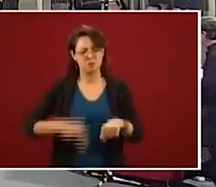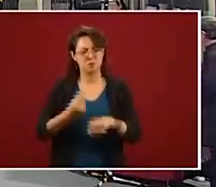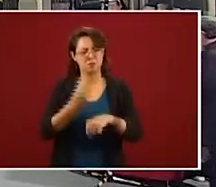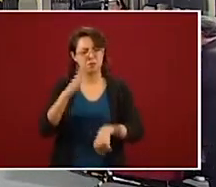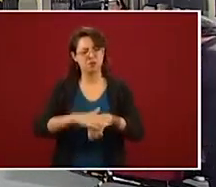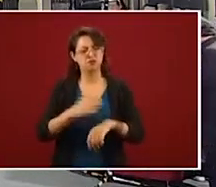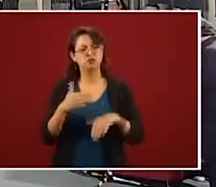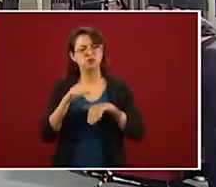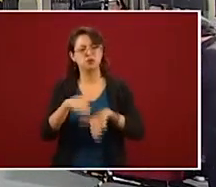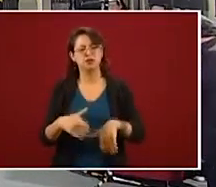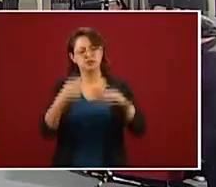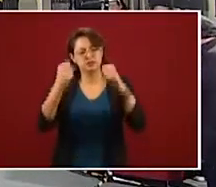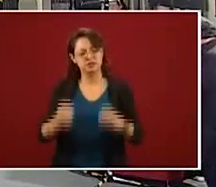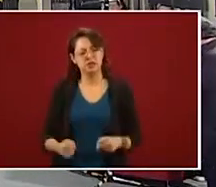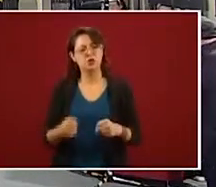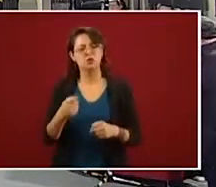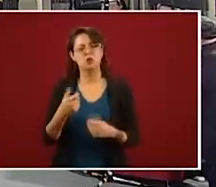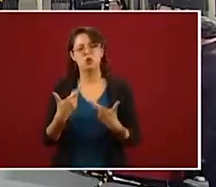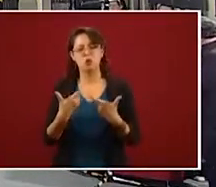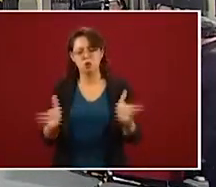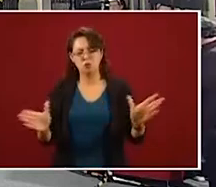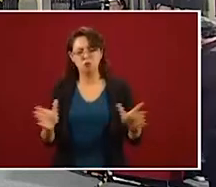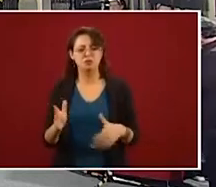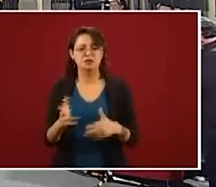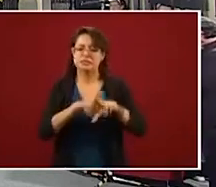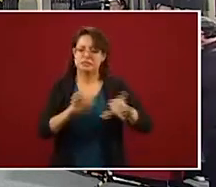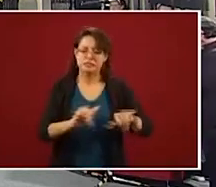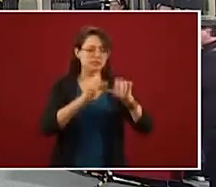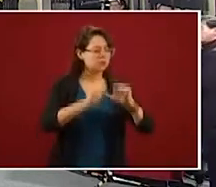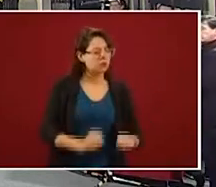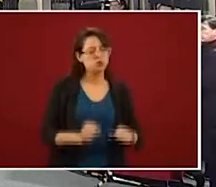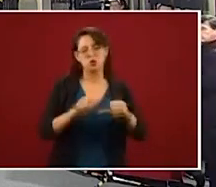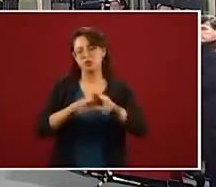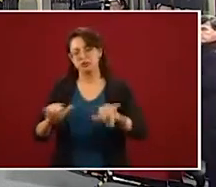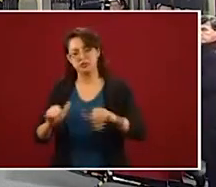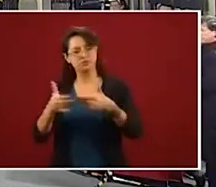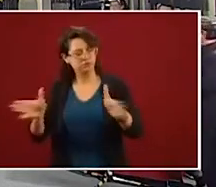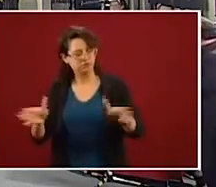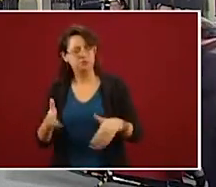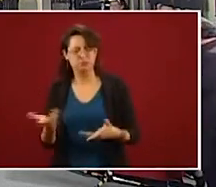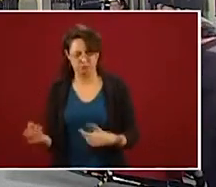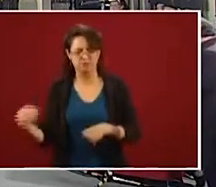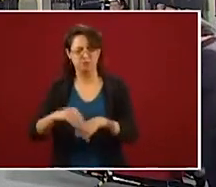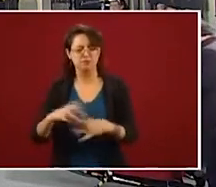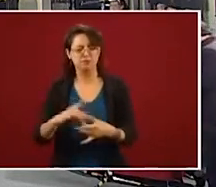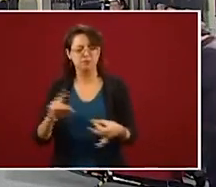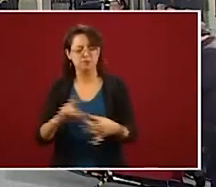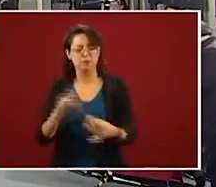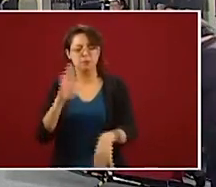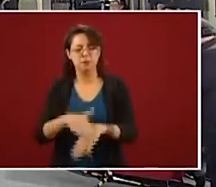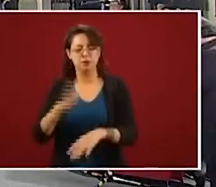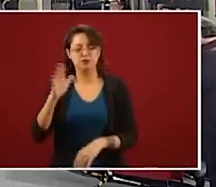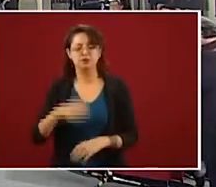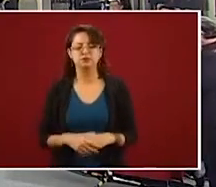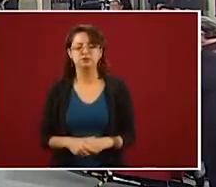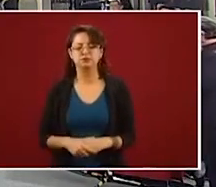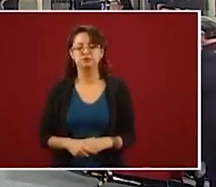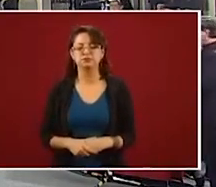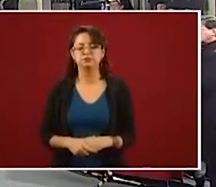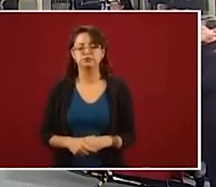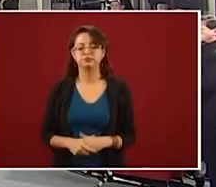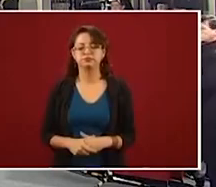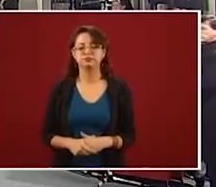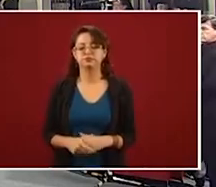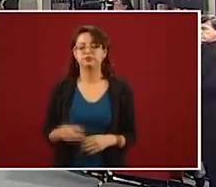Sí, perfecto. Bueno, pues en este caso, como ven ahí, en una dependencia, que no lo